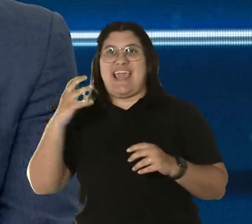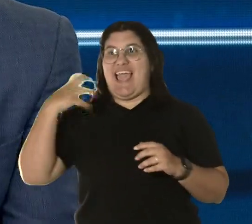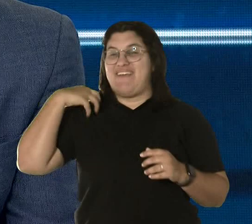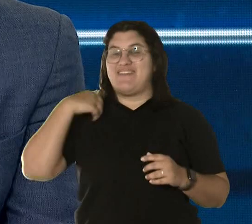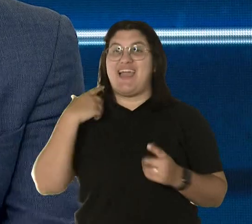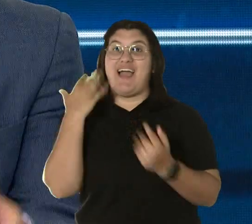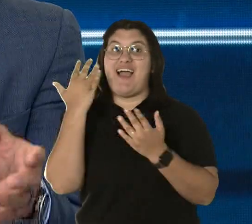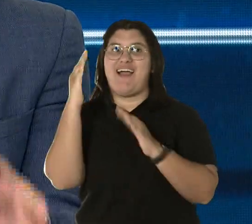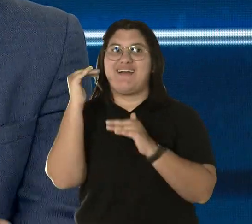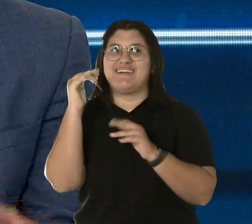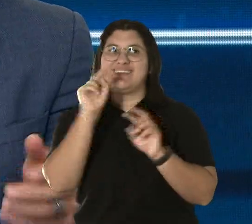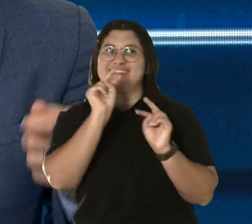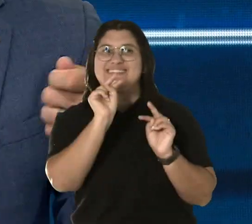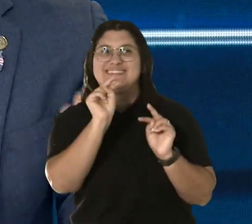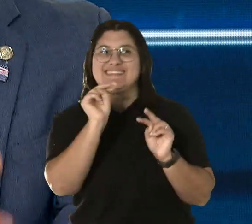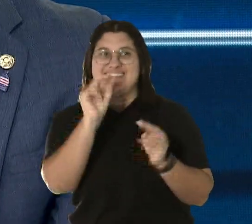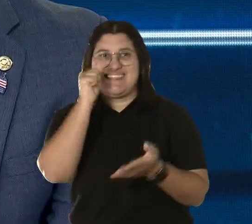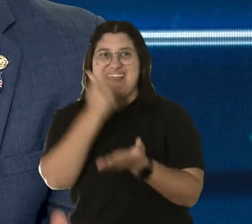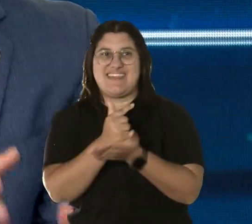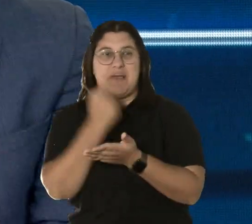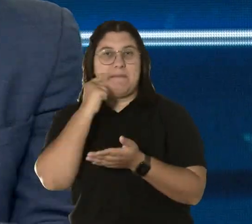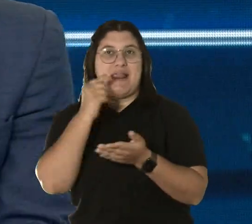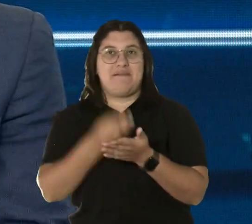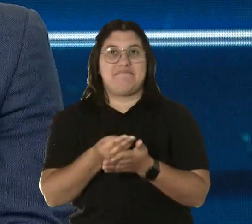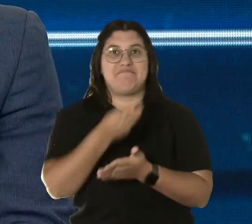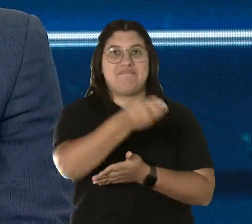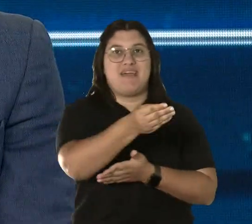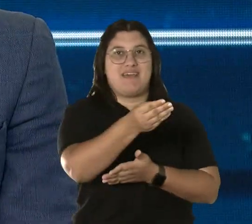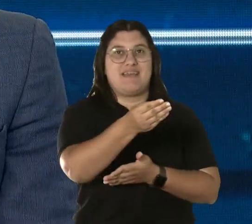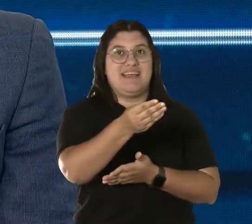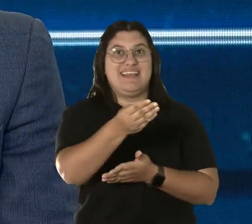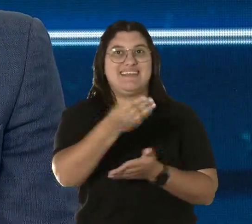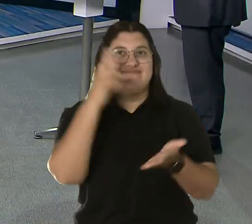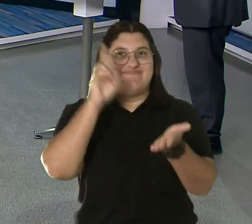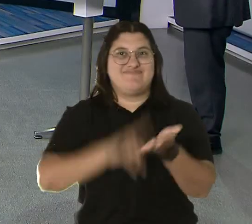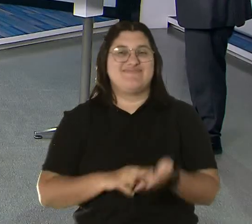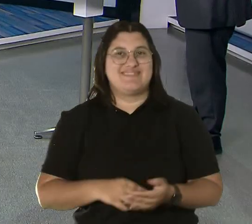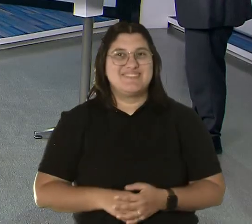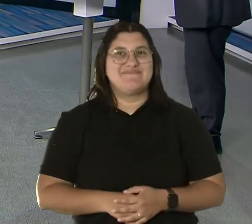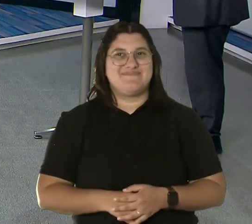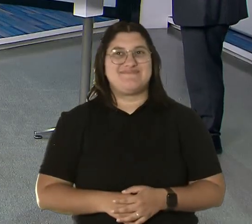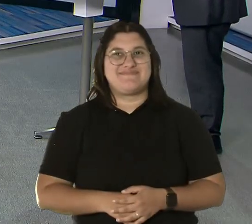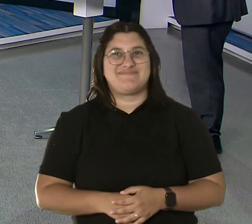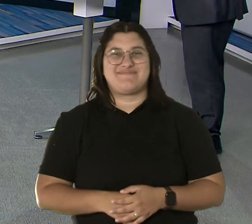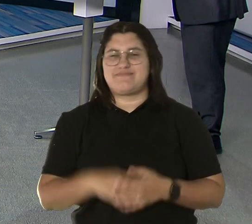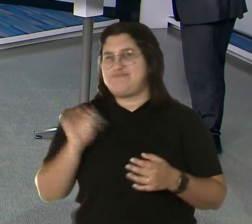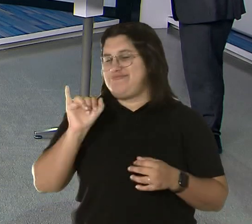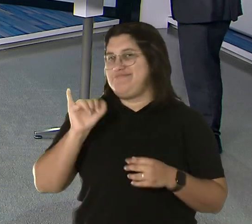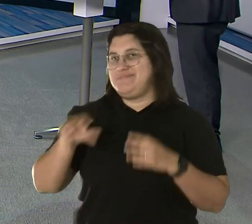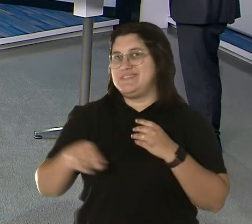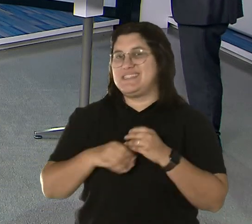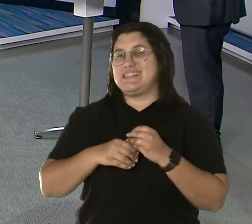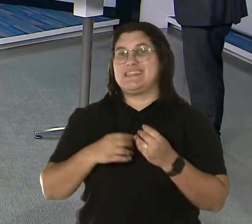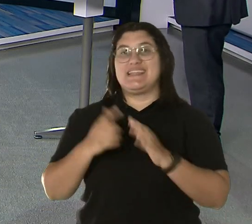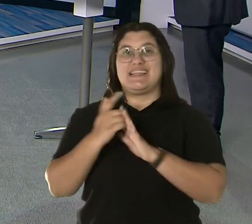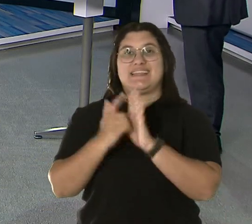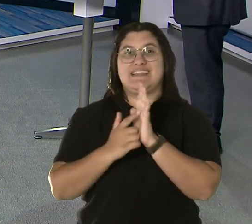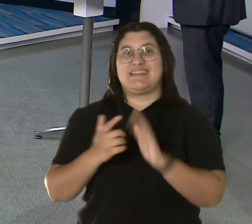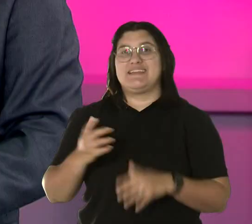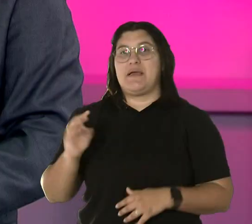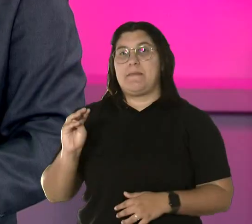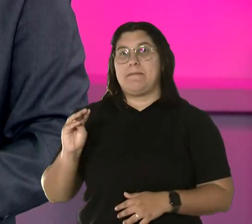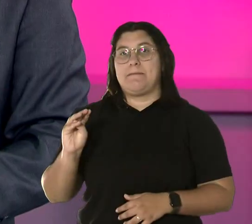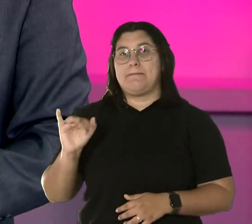a que esa persona se gradúe para hacerle una oferta de empleo y mismo cogerte y darte trabajo. Y también quisiera escuchar la opinión de la licenciada Vivian